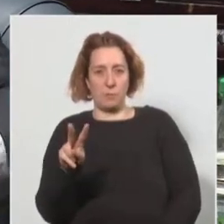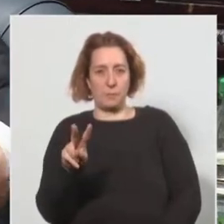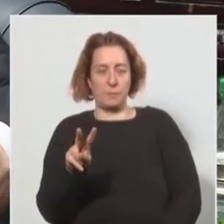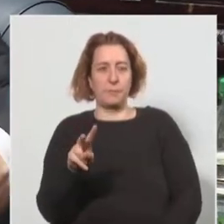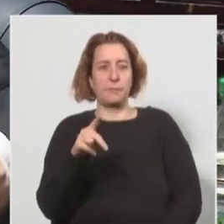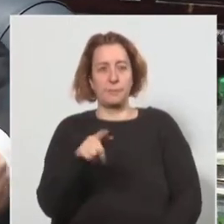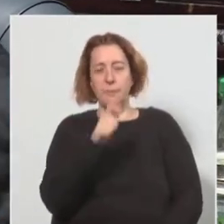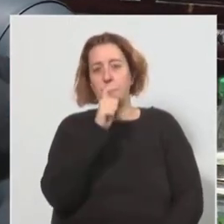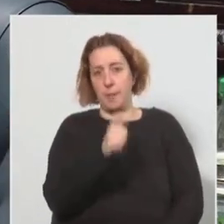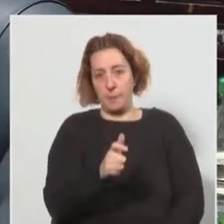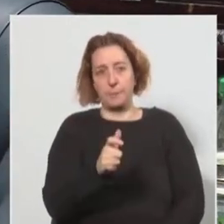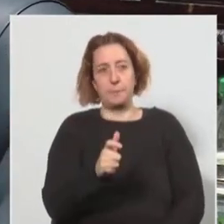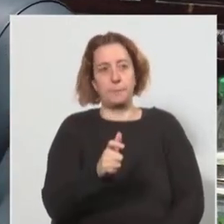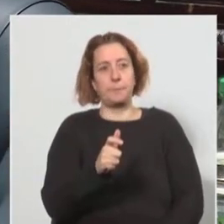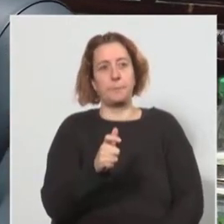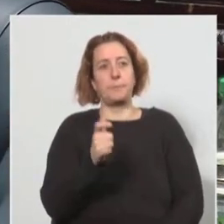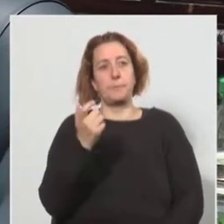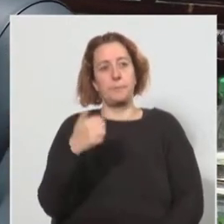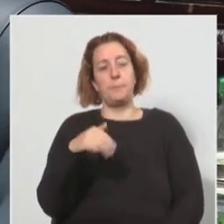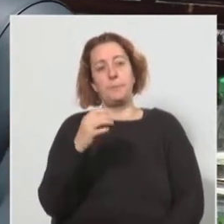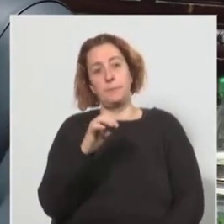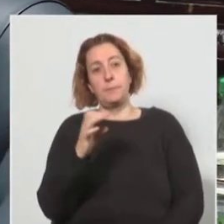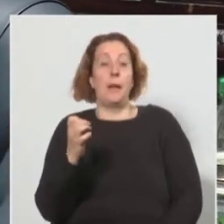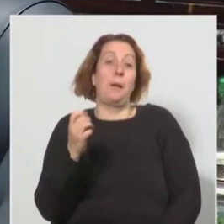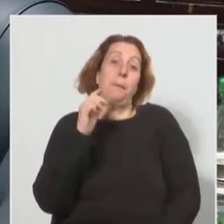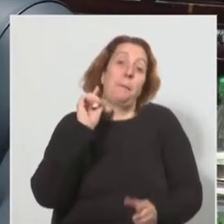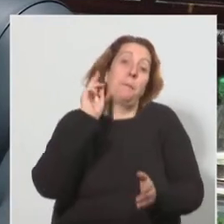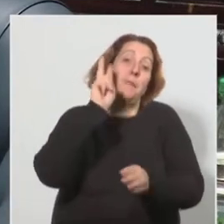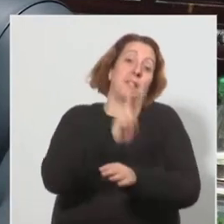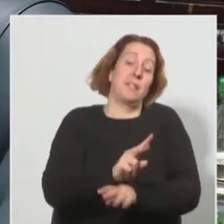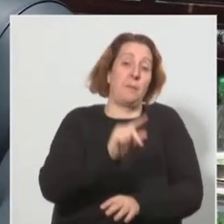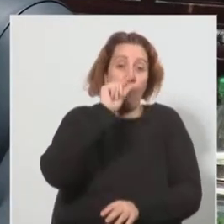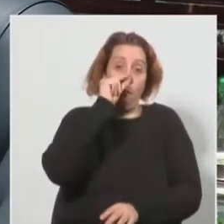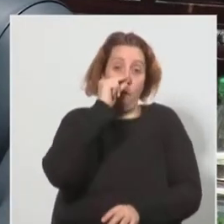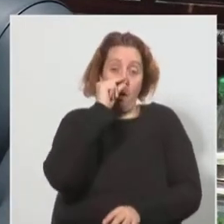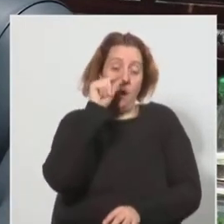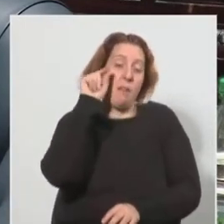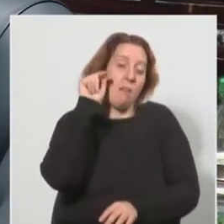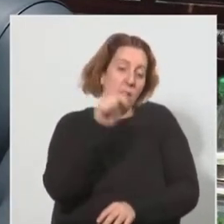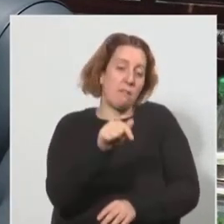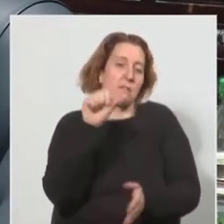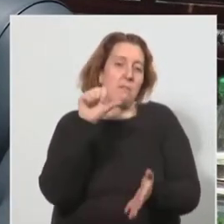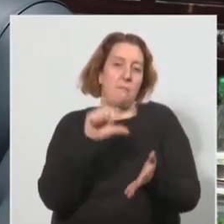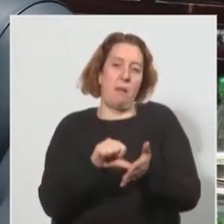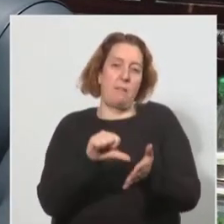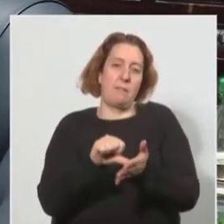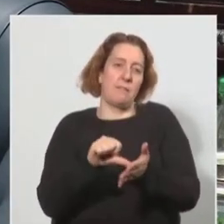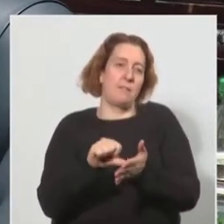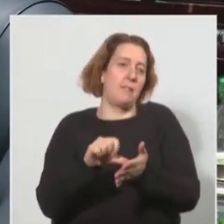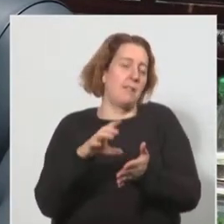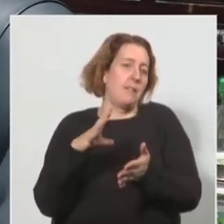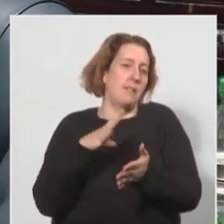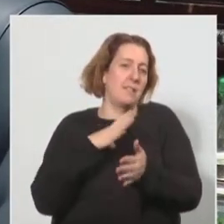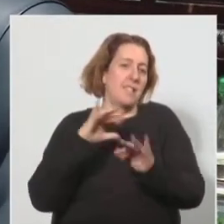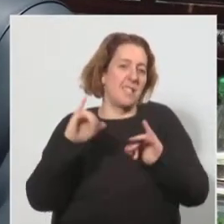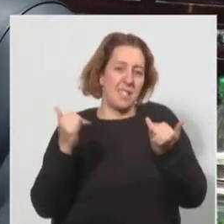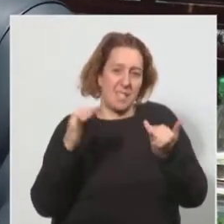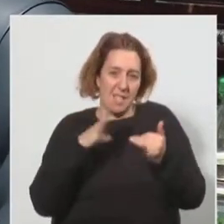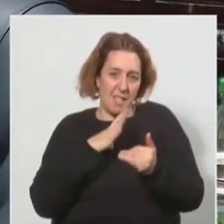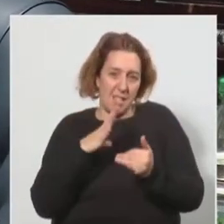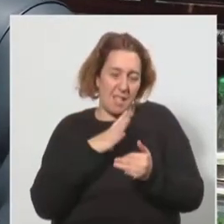decir, y para cuando Marcet visitaba Dubái, aquel país ya tenía, de acuerdo al GAFI,